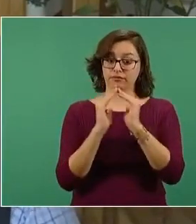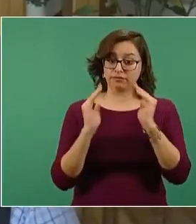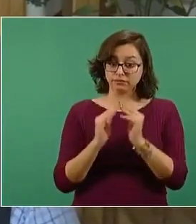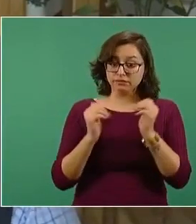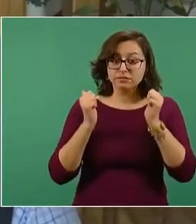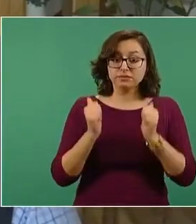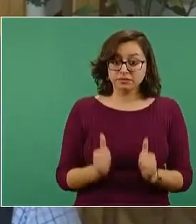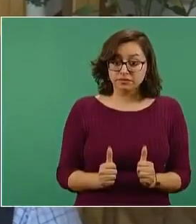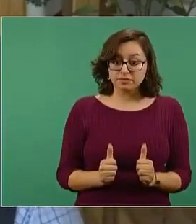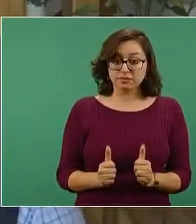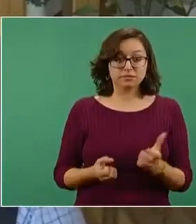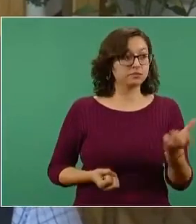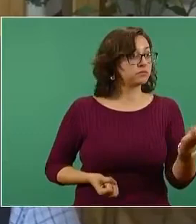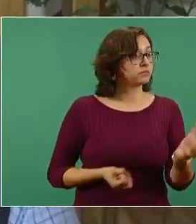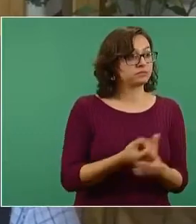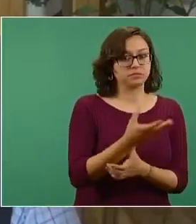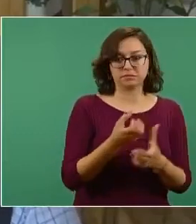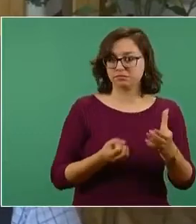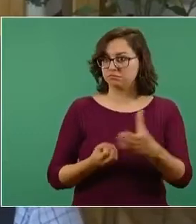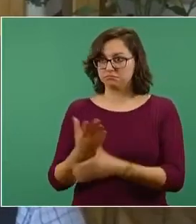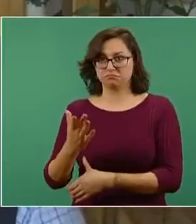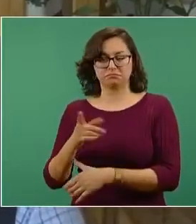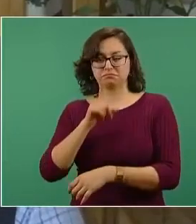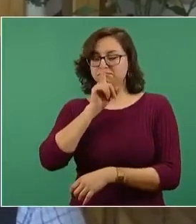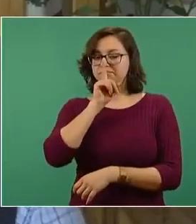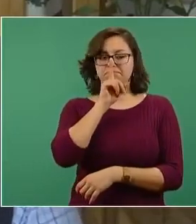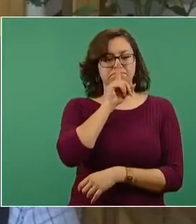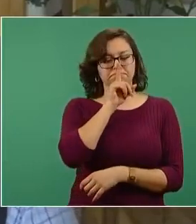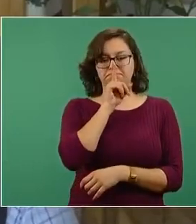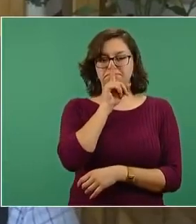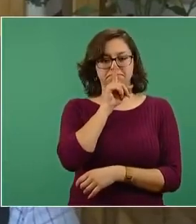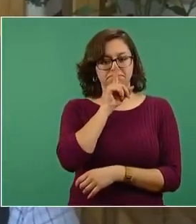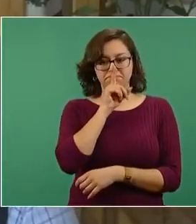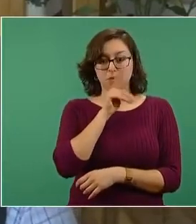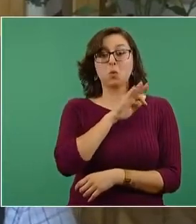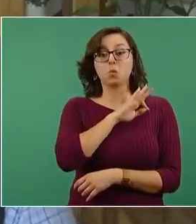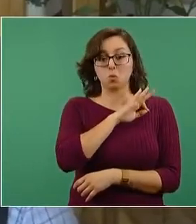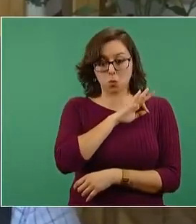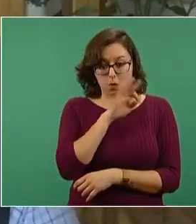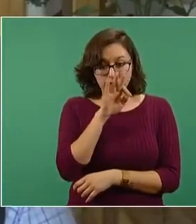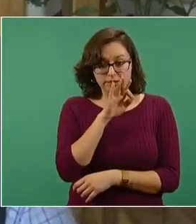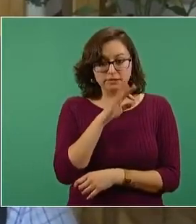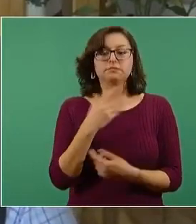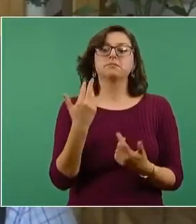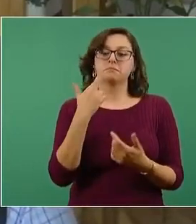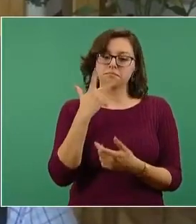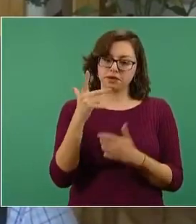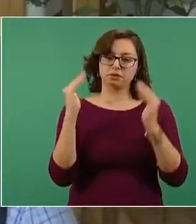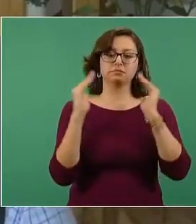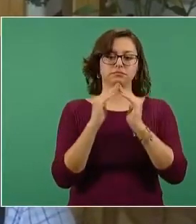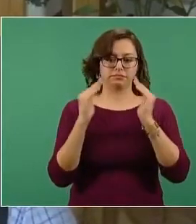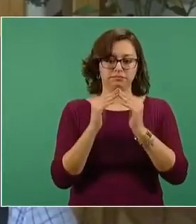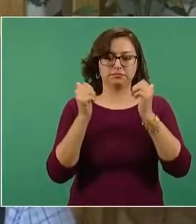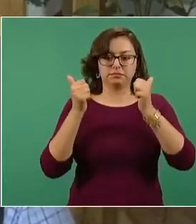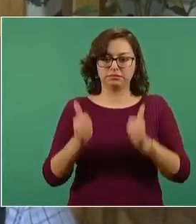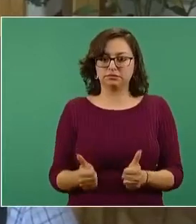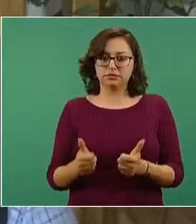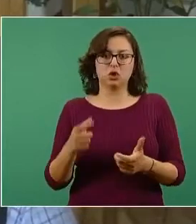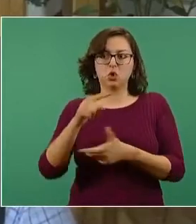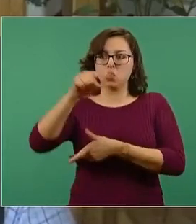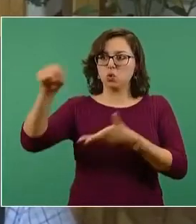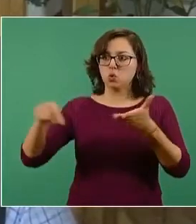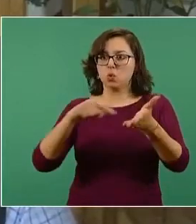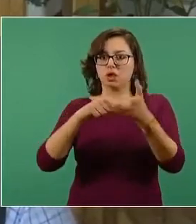casa y entonces no exponernos a, obviamente, los espacios públicos donde las personas circulan y se congregan